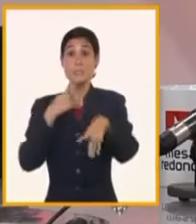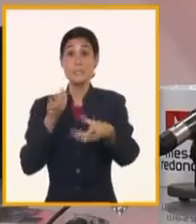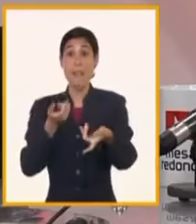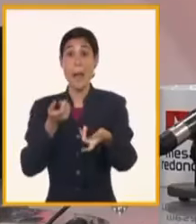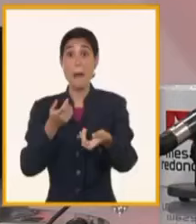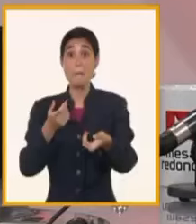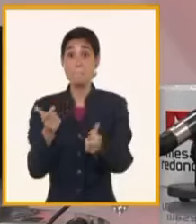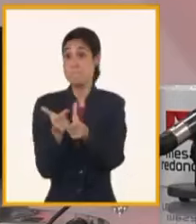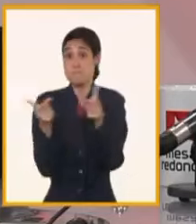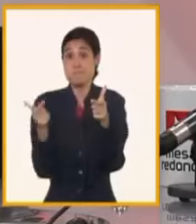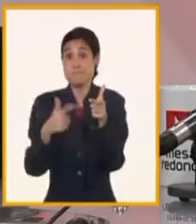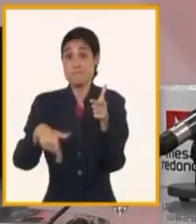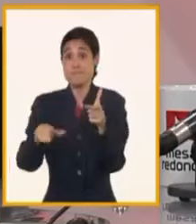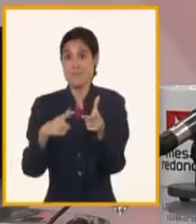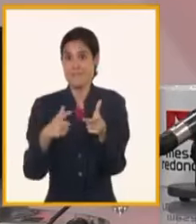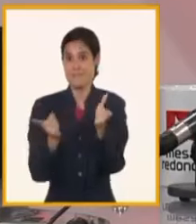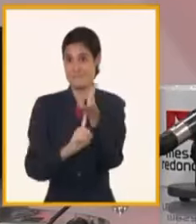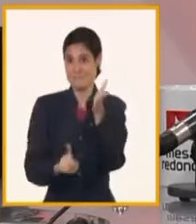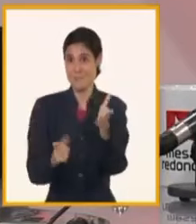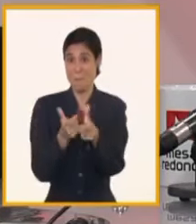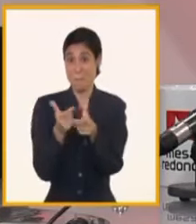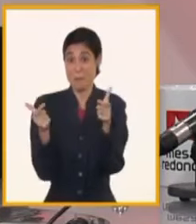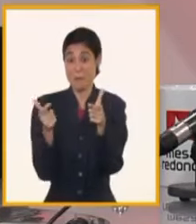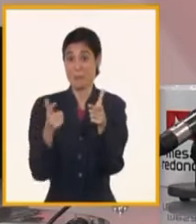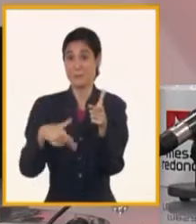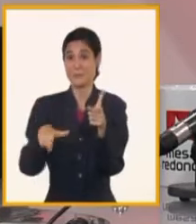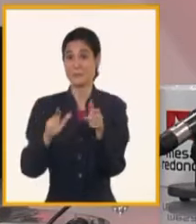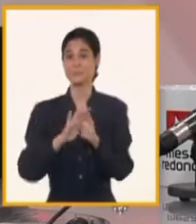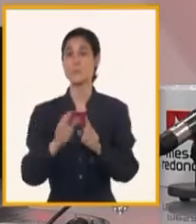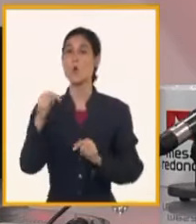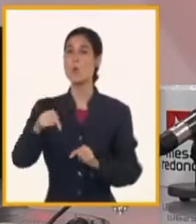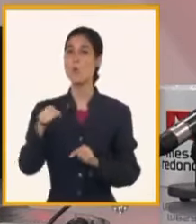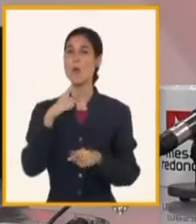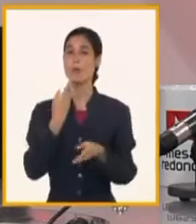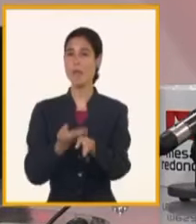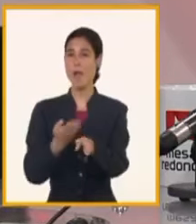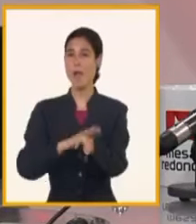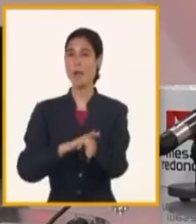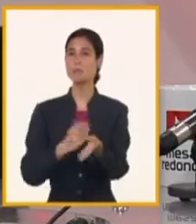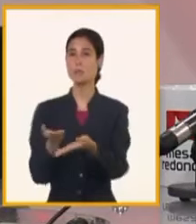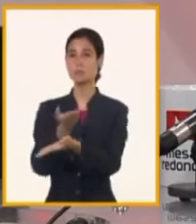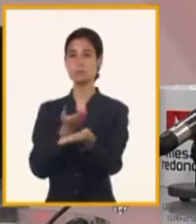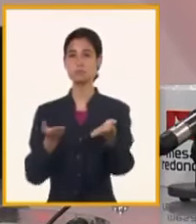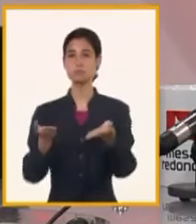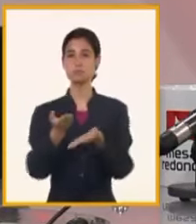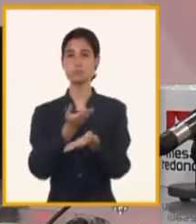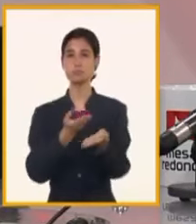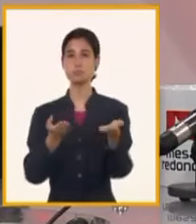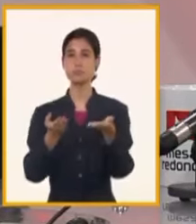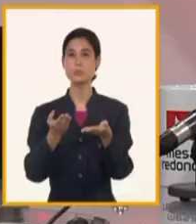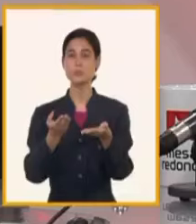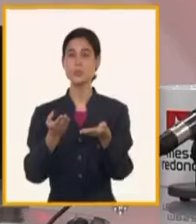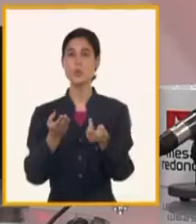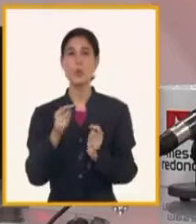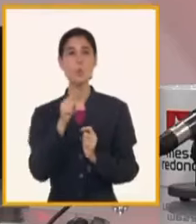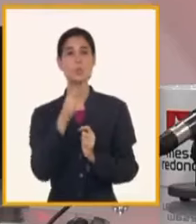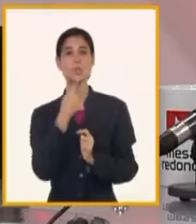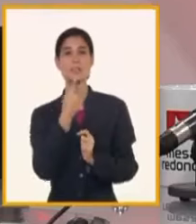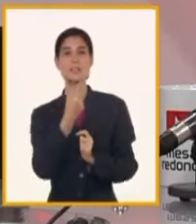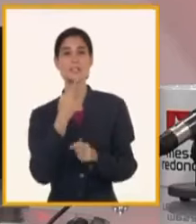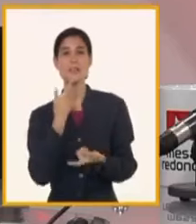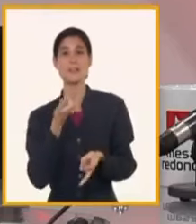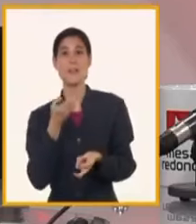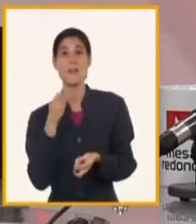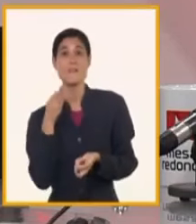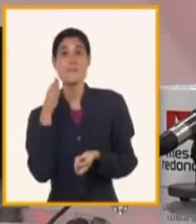embargo hoy cuando nos poníamos de acuerdo para la mesa para reunirnos acá usted me decía nunca estuvo más cerca el futuro digo pero dónde lo